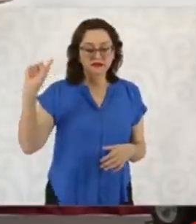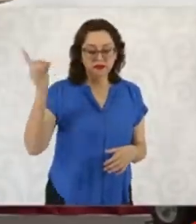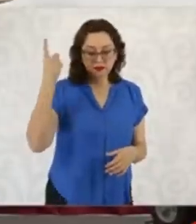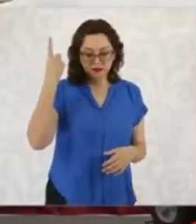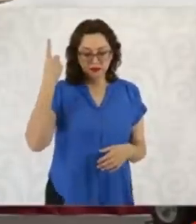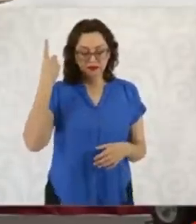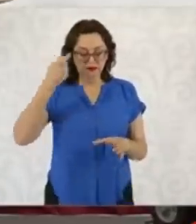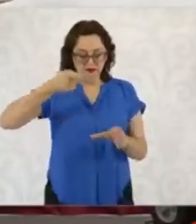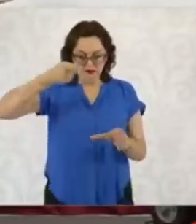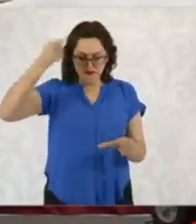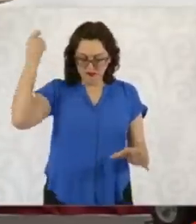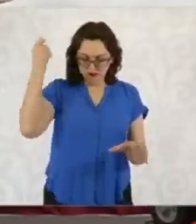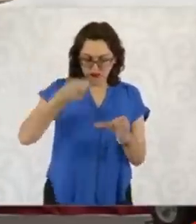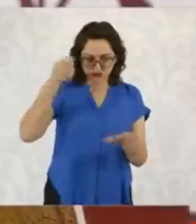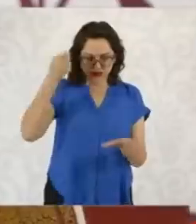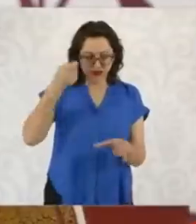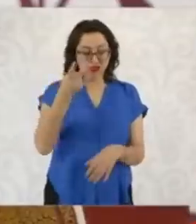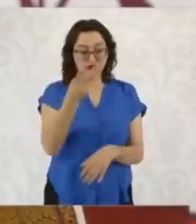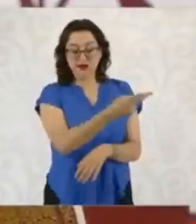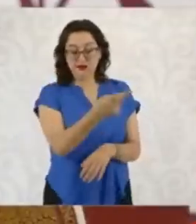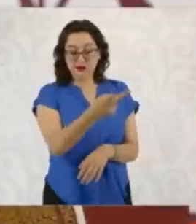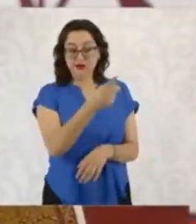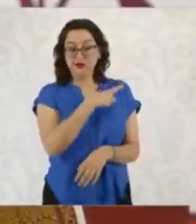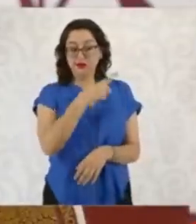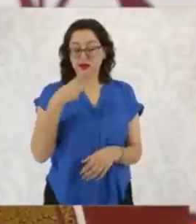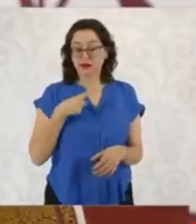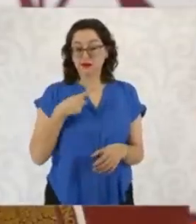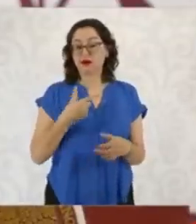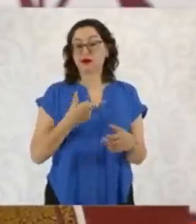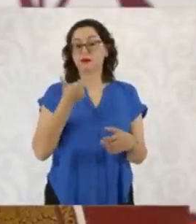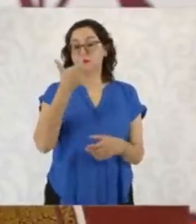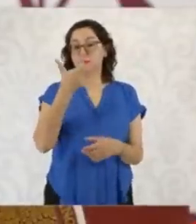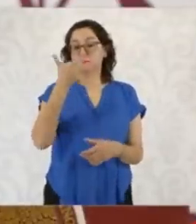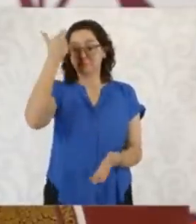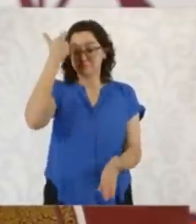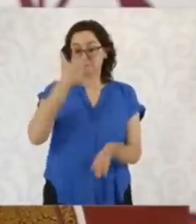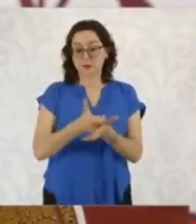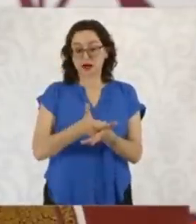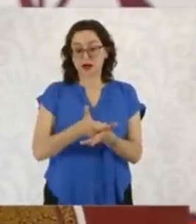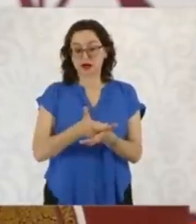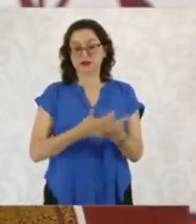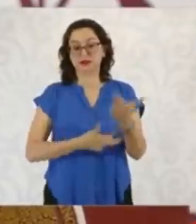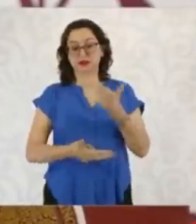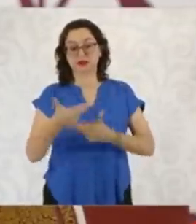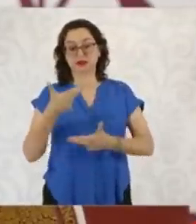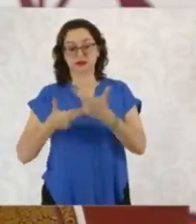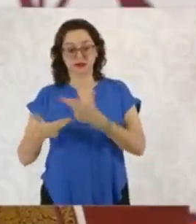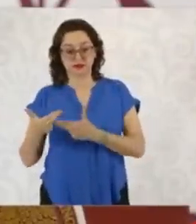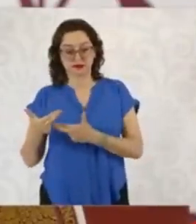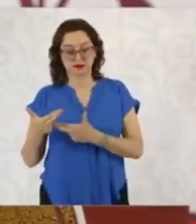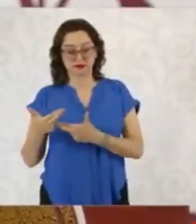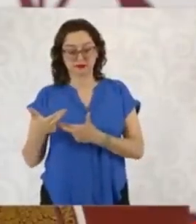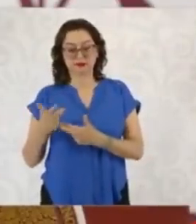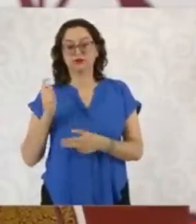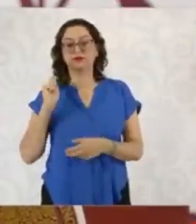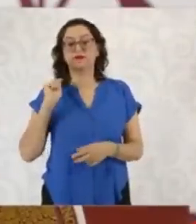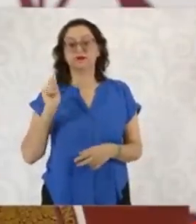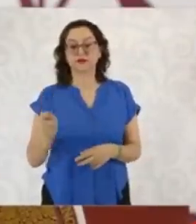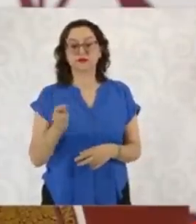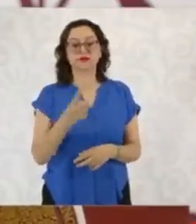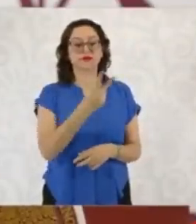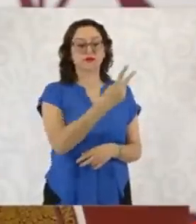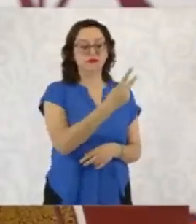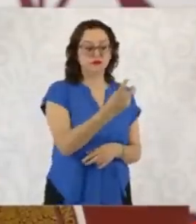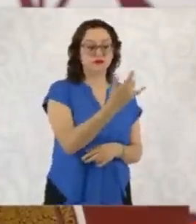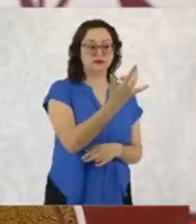que dicta la juez en Florida se refiere a 3 veces los